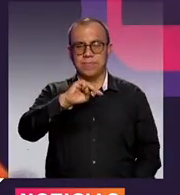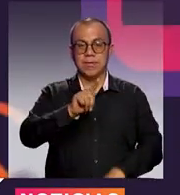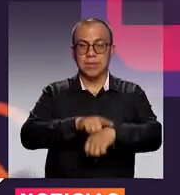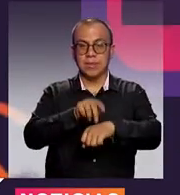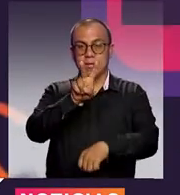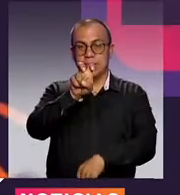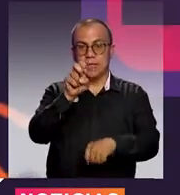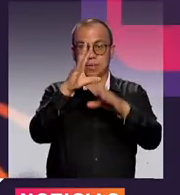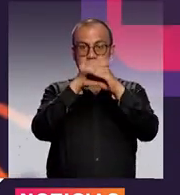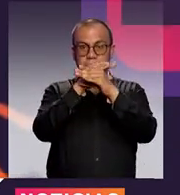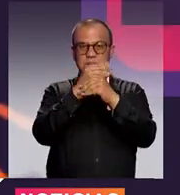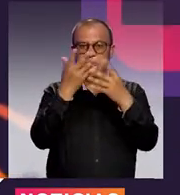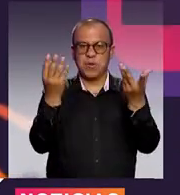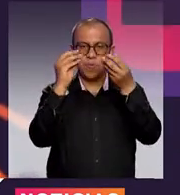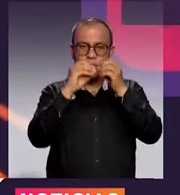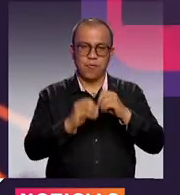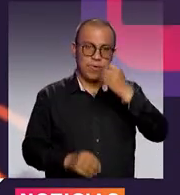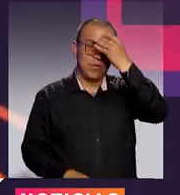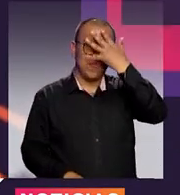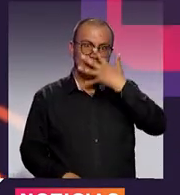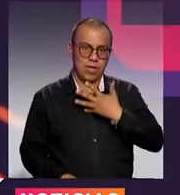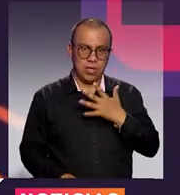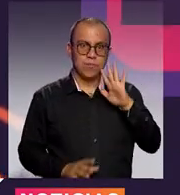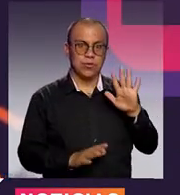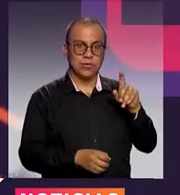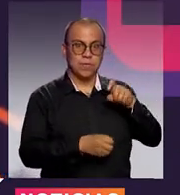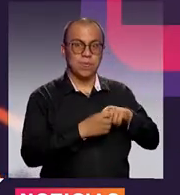7 de la noche a través de la página de Facebook de